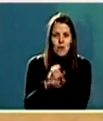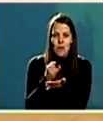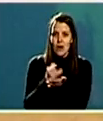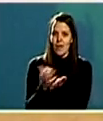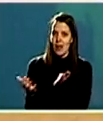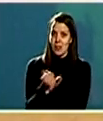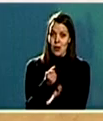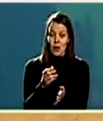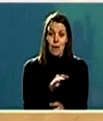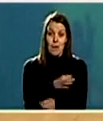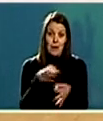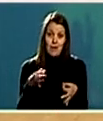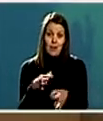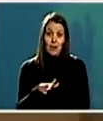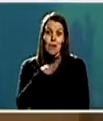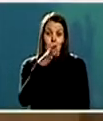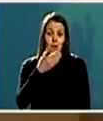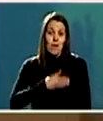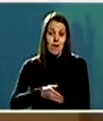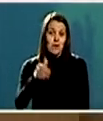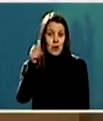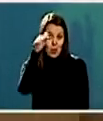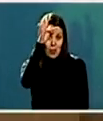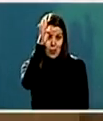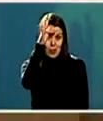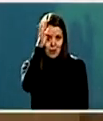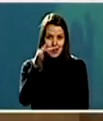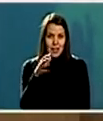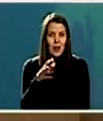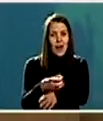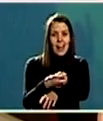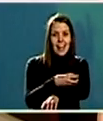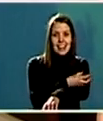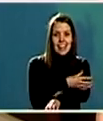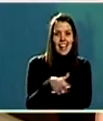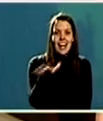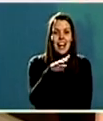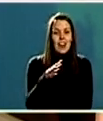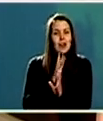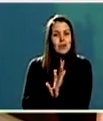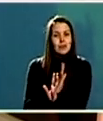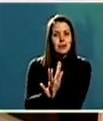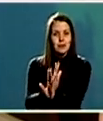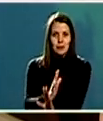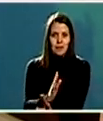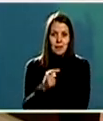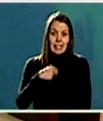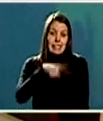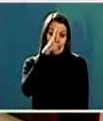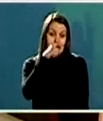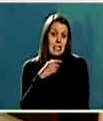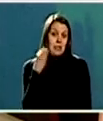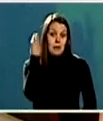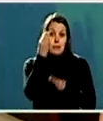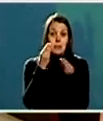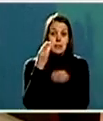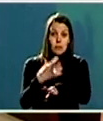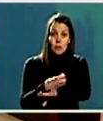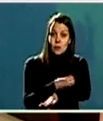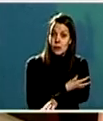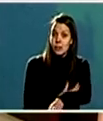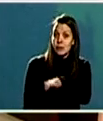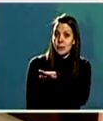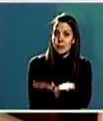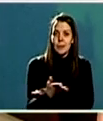correctamente antes de que domingo vapor tren pasado invada a rúas da Vila este ano porcer tren un po recordando